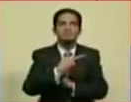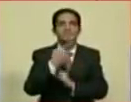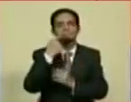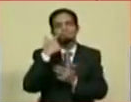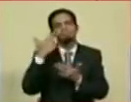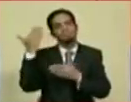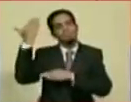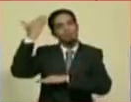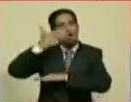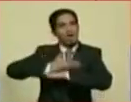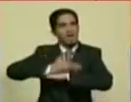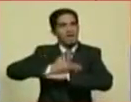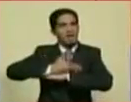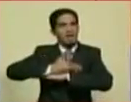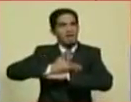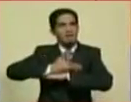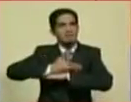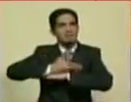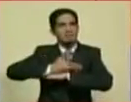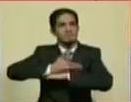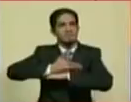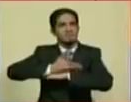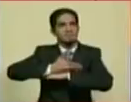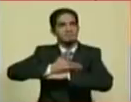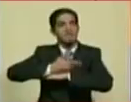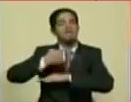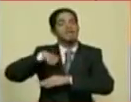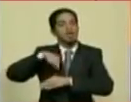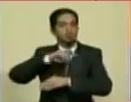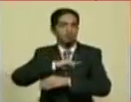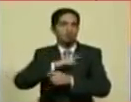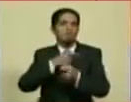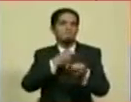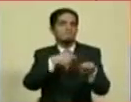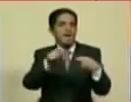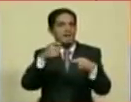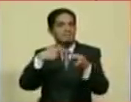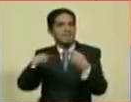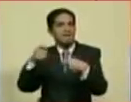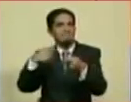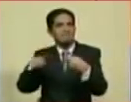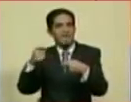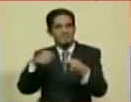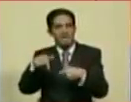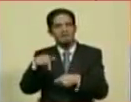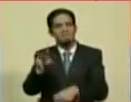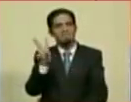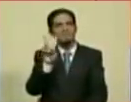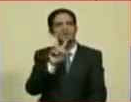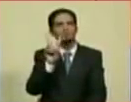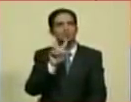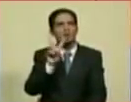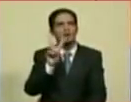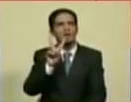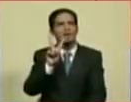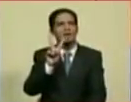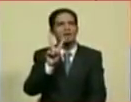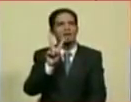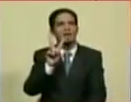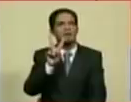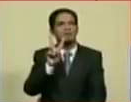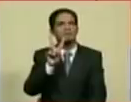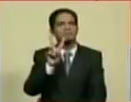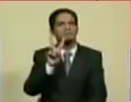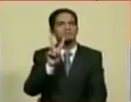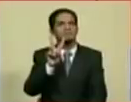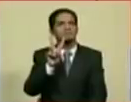bloquean la posibilidad de seguir transando en el mercado cambiario venezolano, y cuando digo